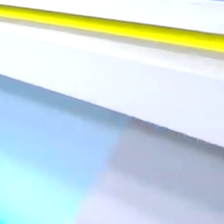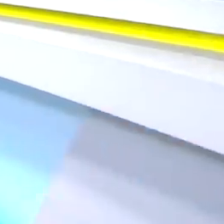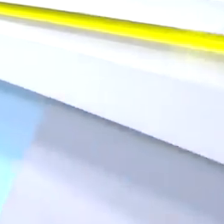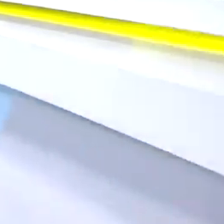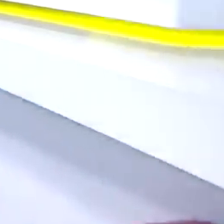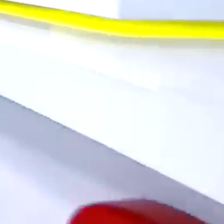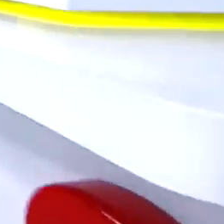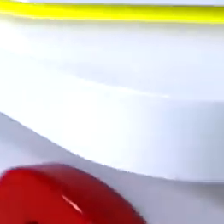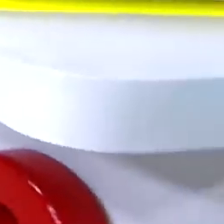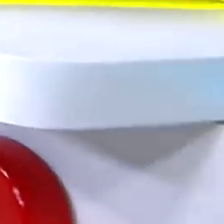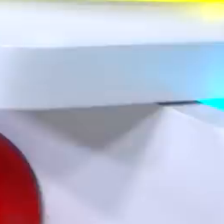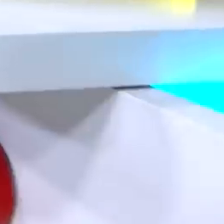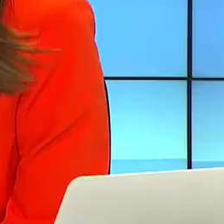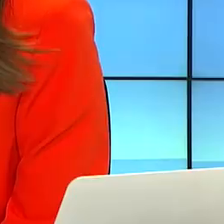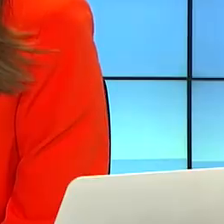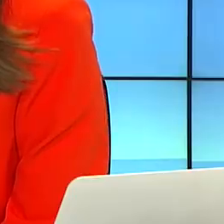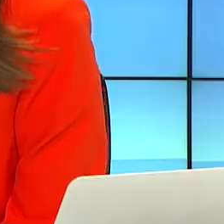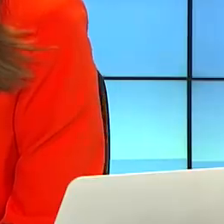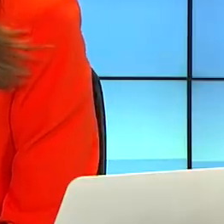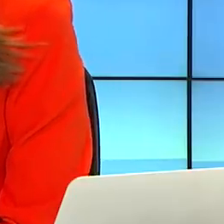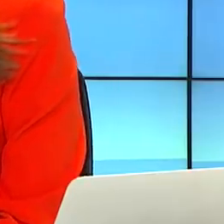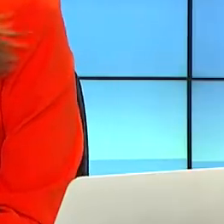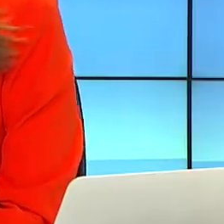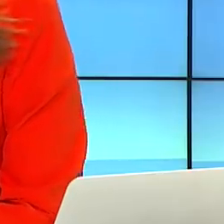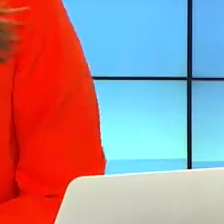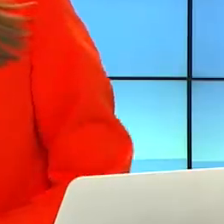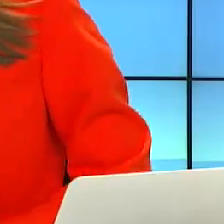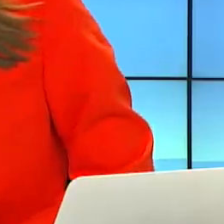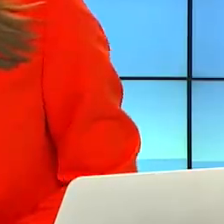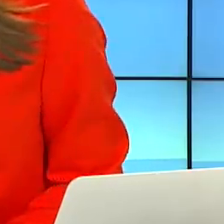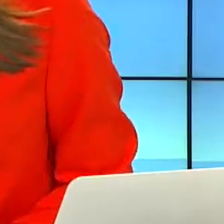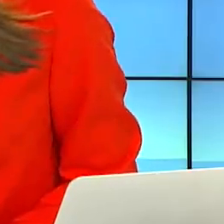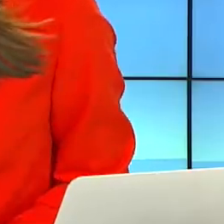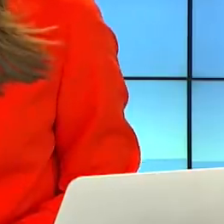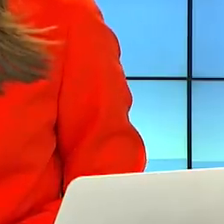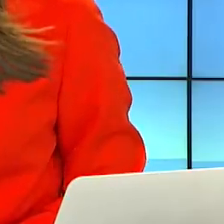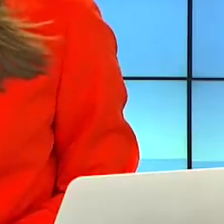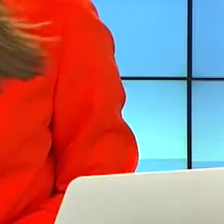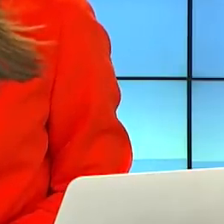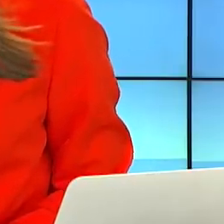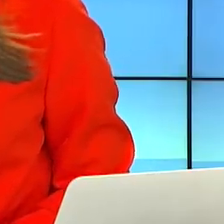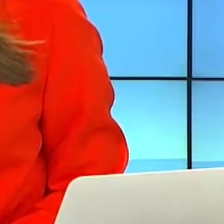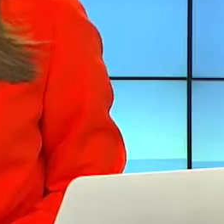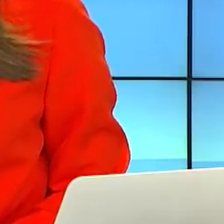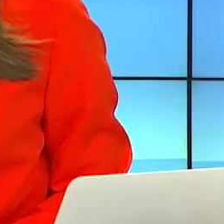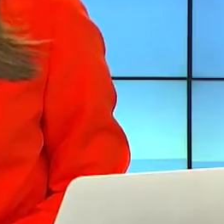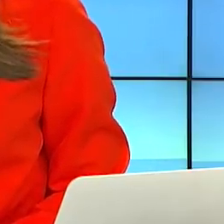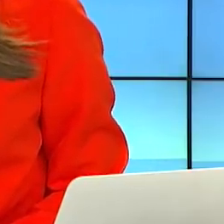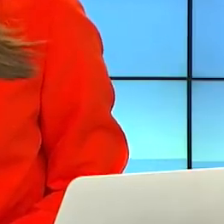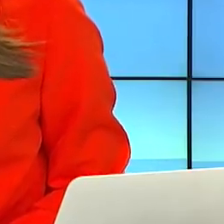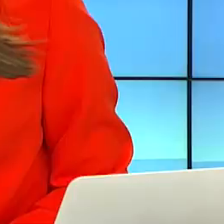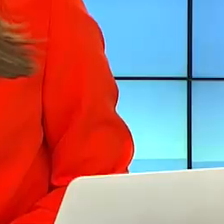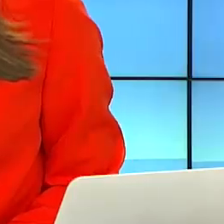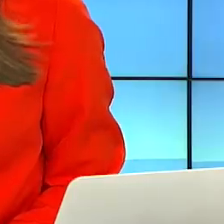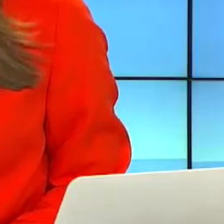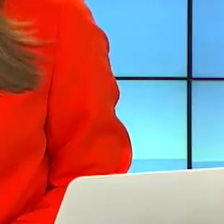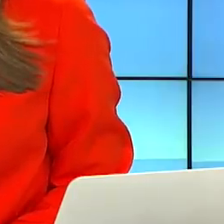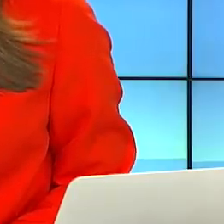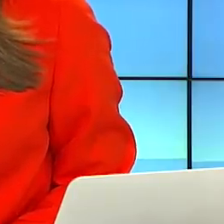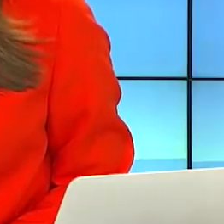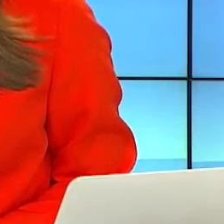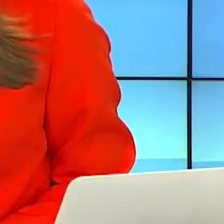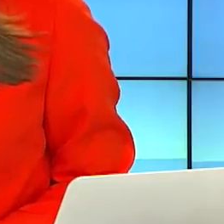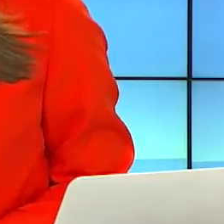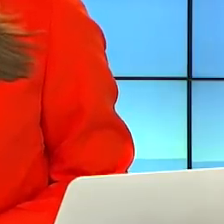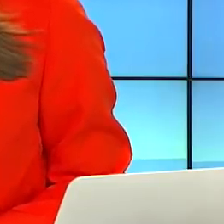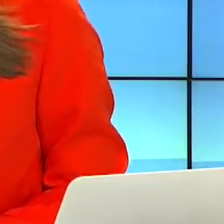Noticentro 1, CMI. Luisa, muchas gracias. Y en localidades de Bogotá siguen apareciendo trapos rojos, que son el principal símbolo de